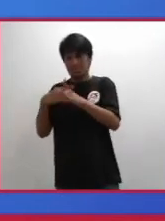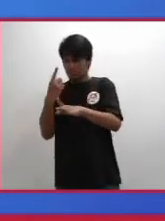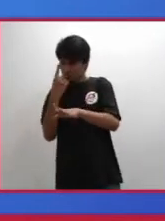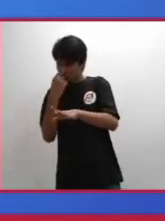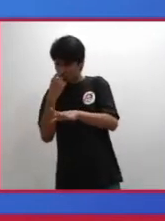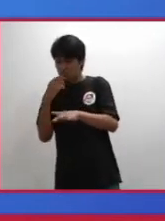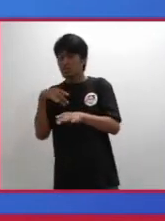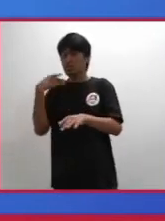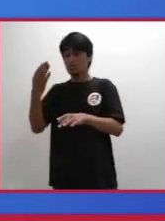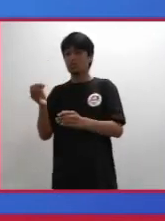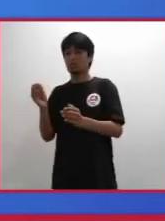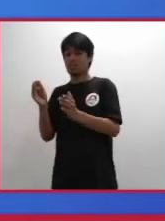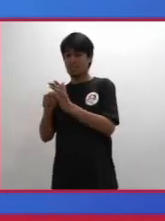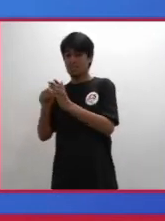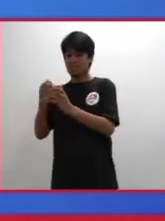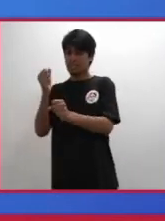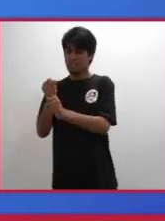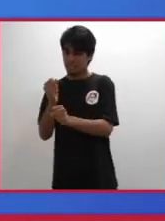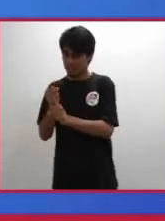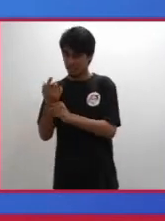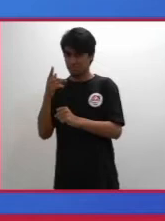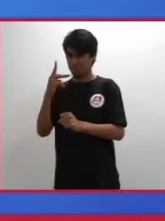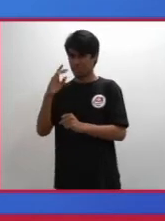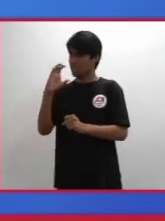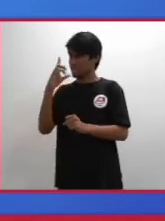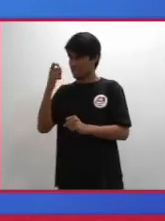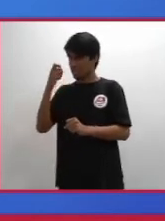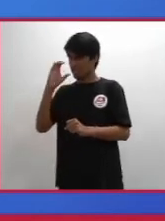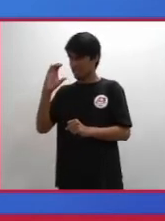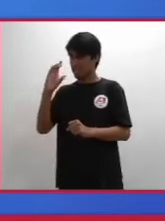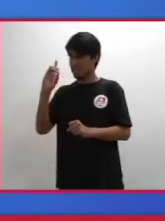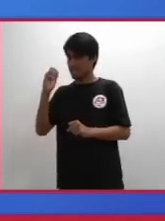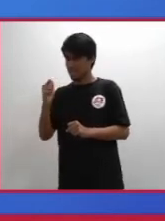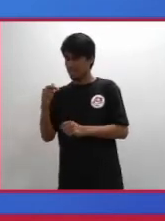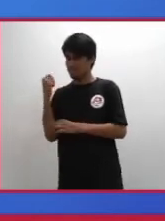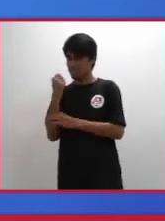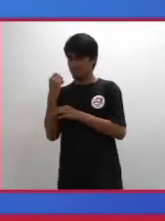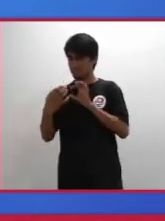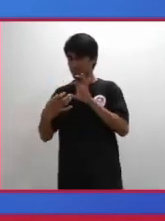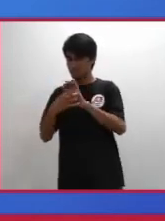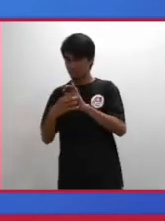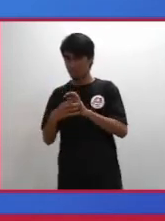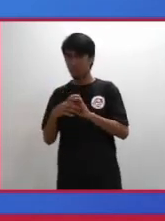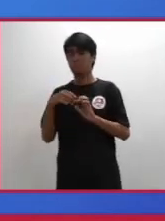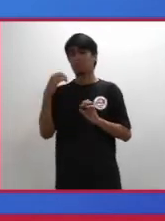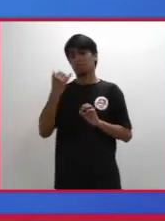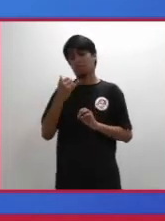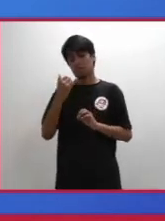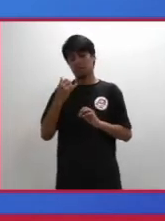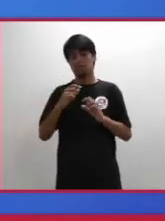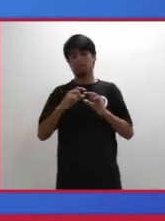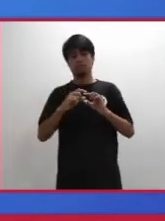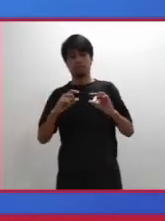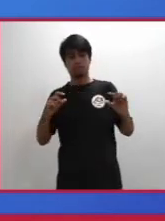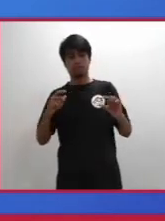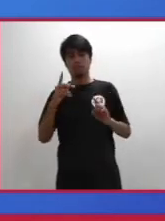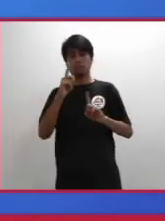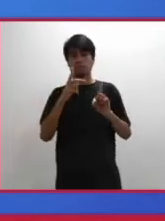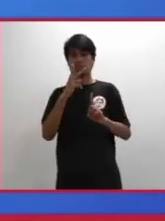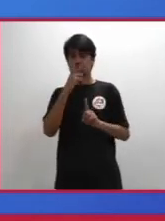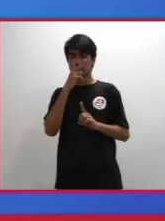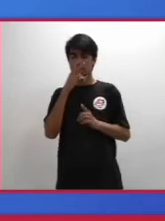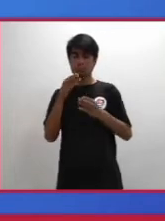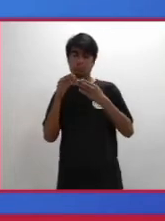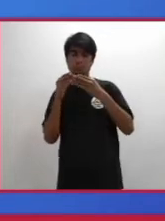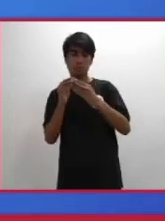y actuar. Antes de iniciar, queremos recordarles que contamos con los canales de comunicación a través del foro que